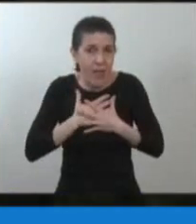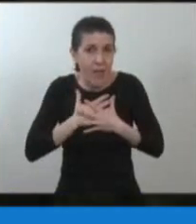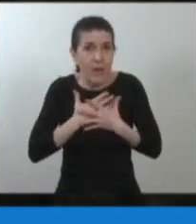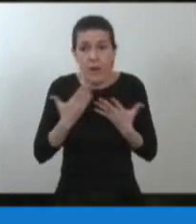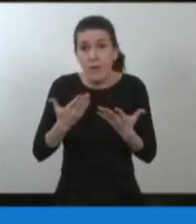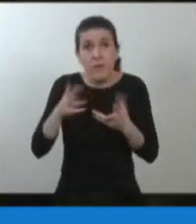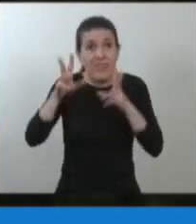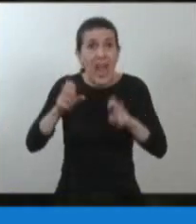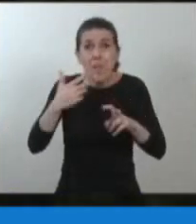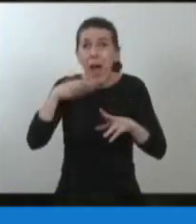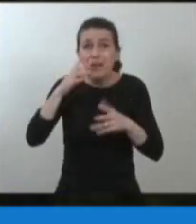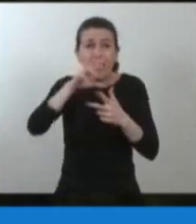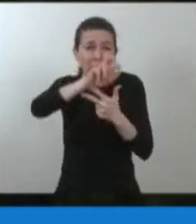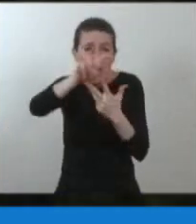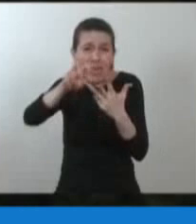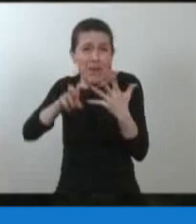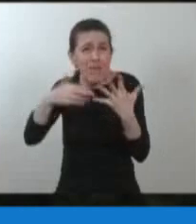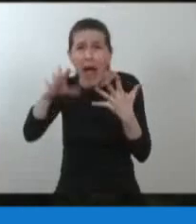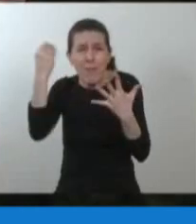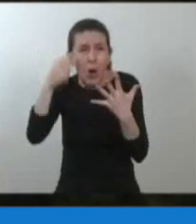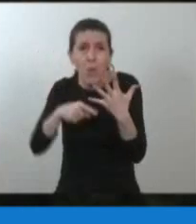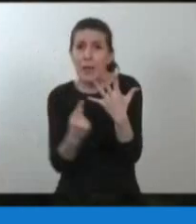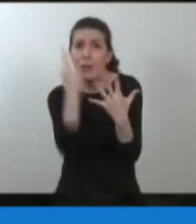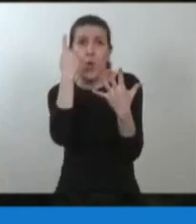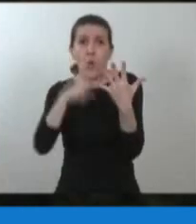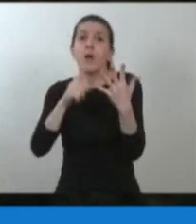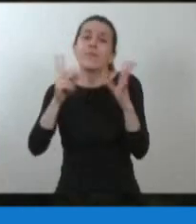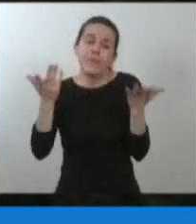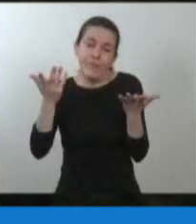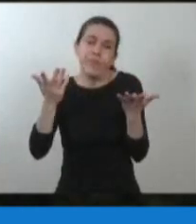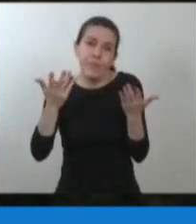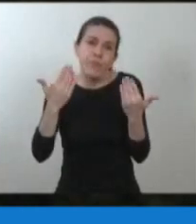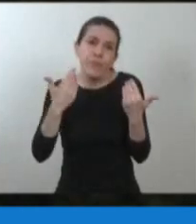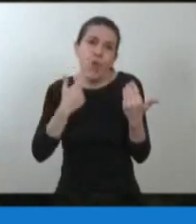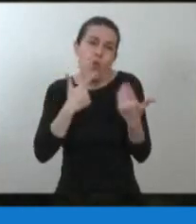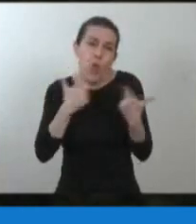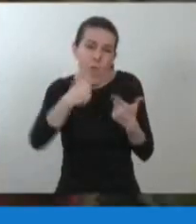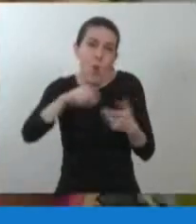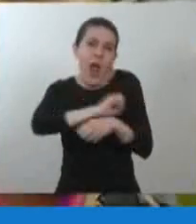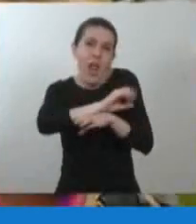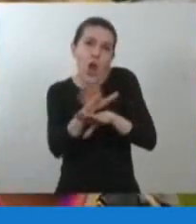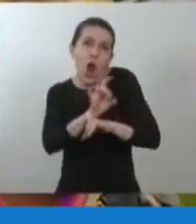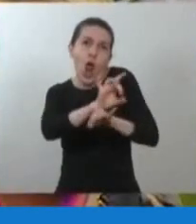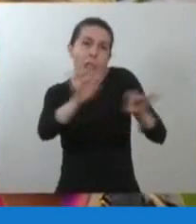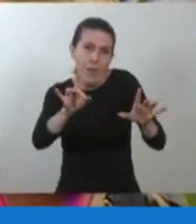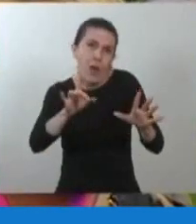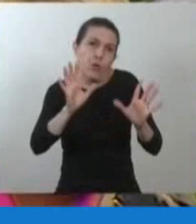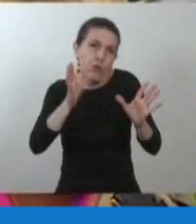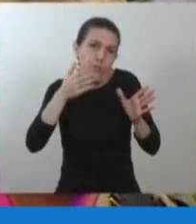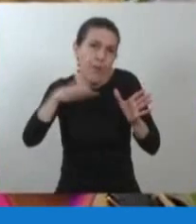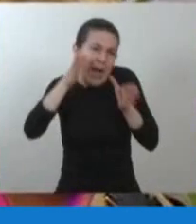es el tema que más nos preocupa hoy en día más allá de la pandemia que es sin duda lo que más nos ocupa